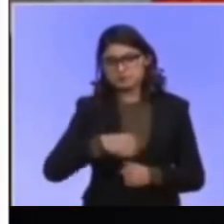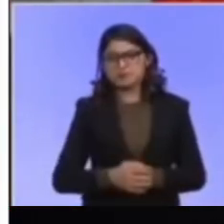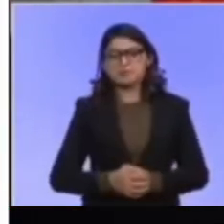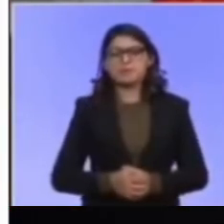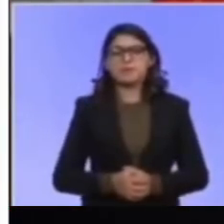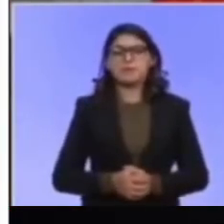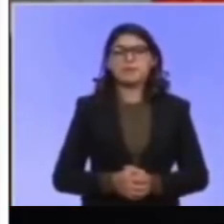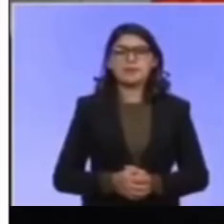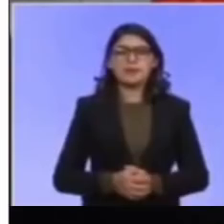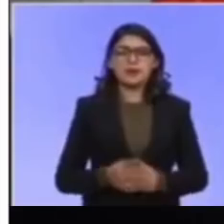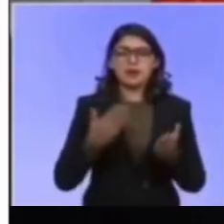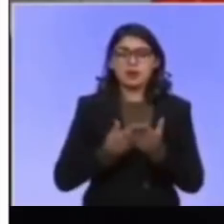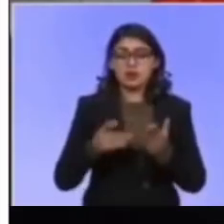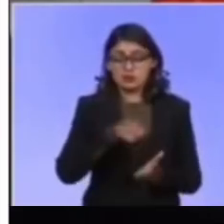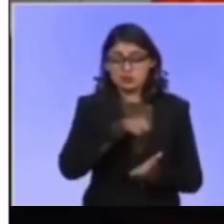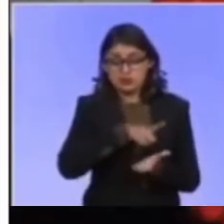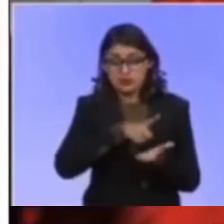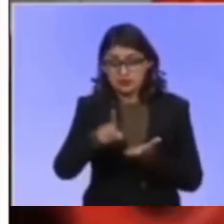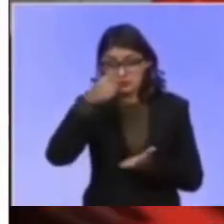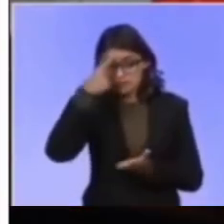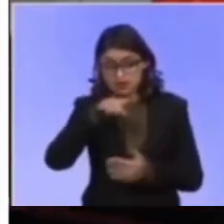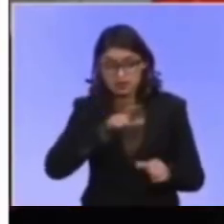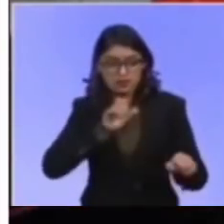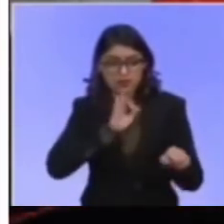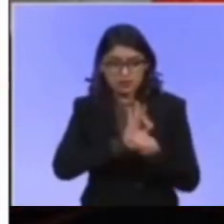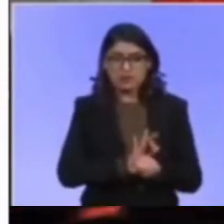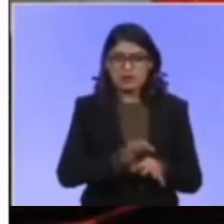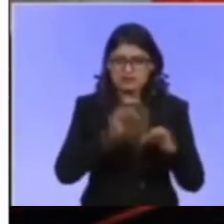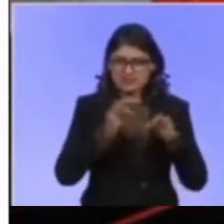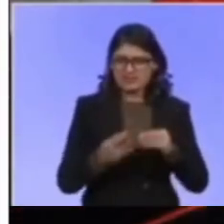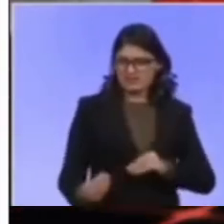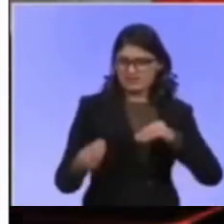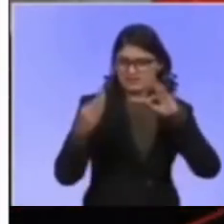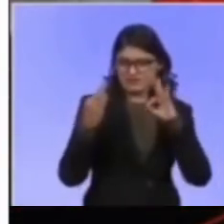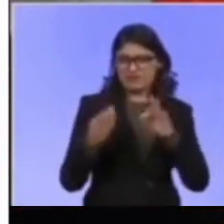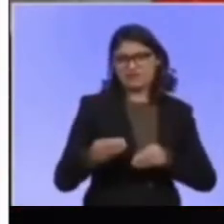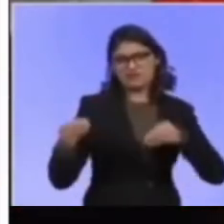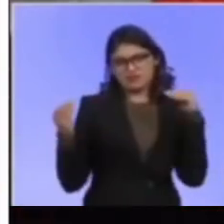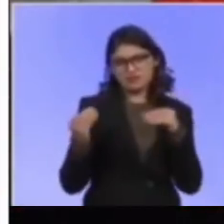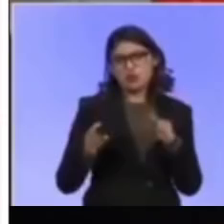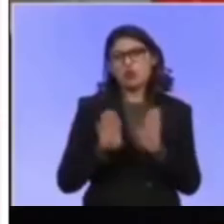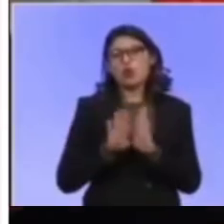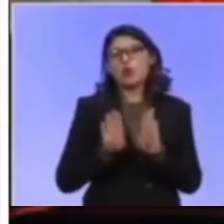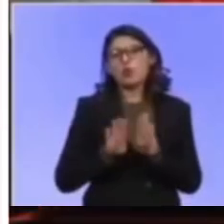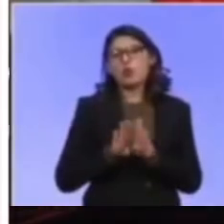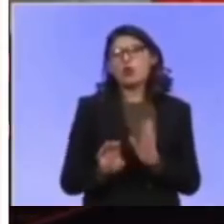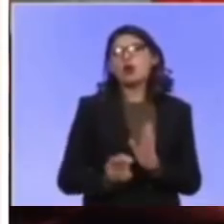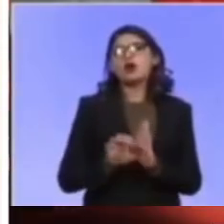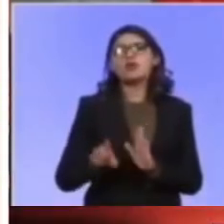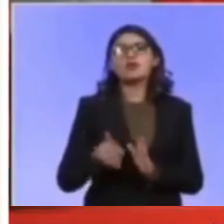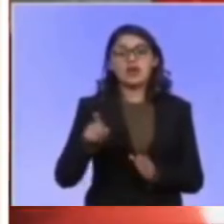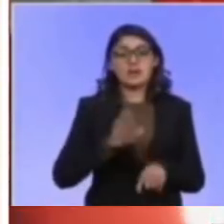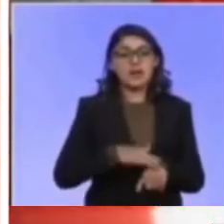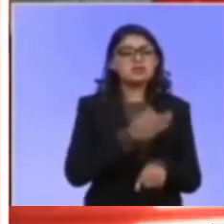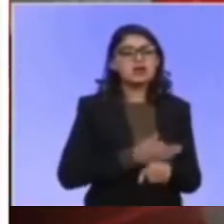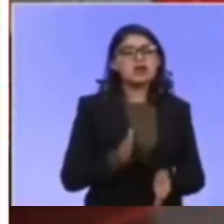el derecho de defensa sería una oportunidad ficticia una mera simulación es decir la nada